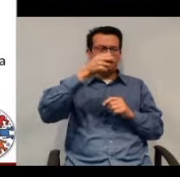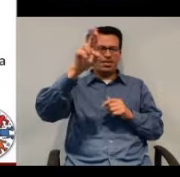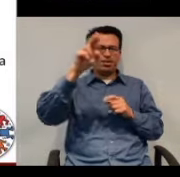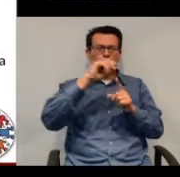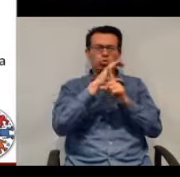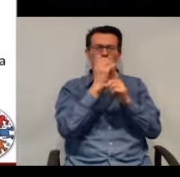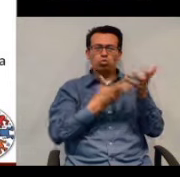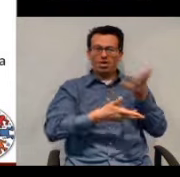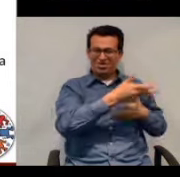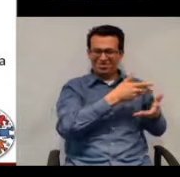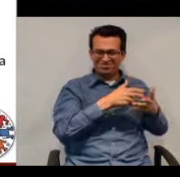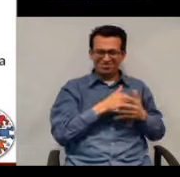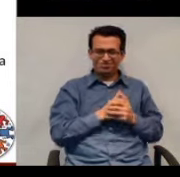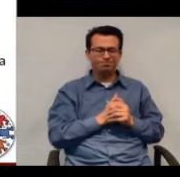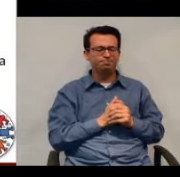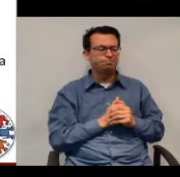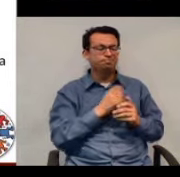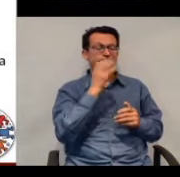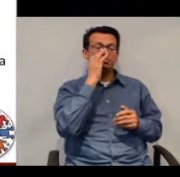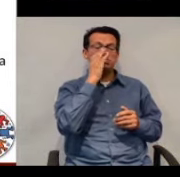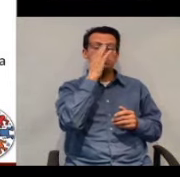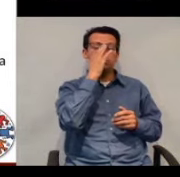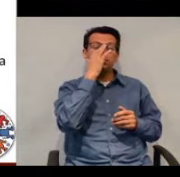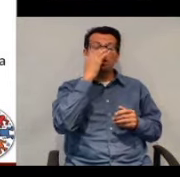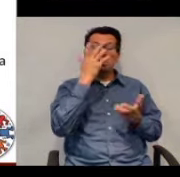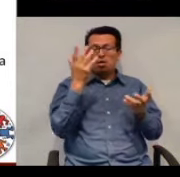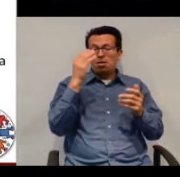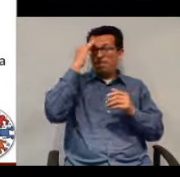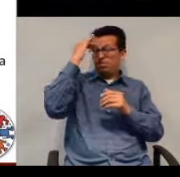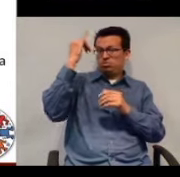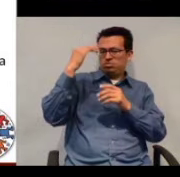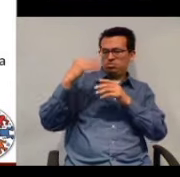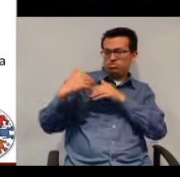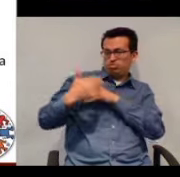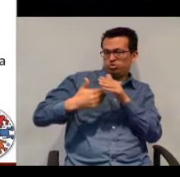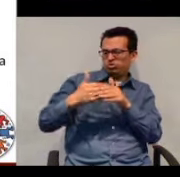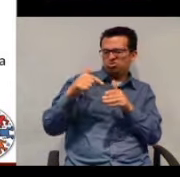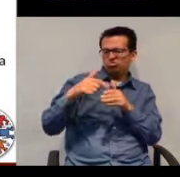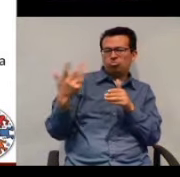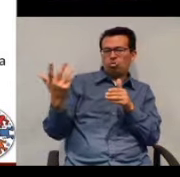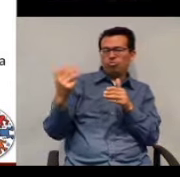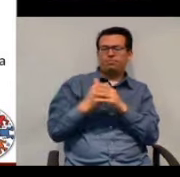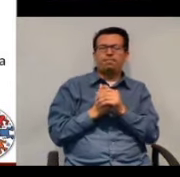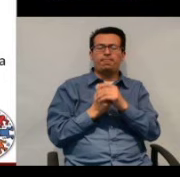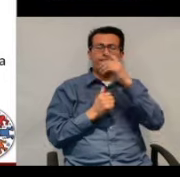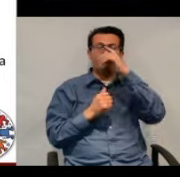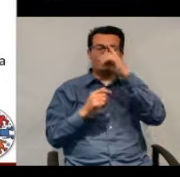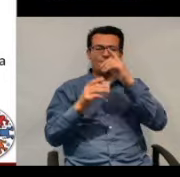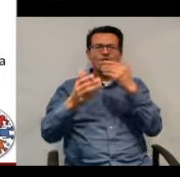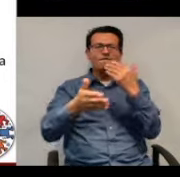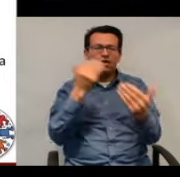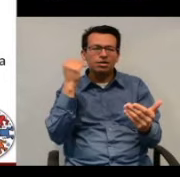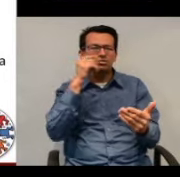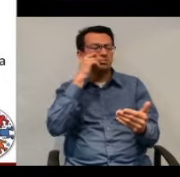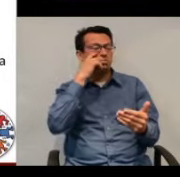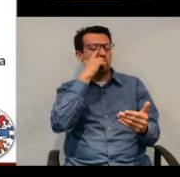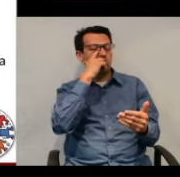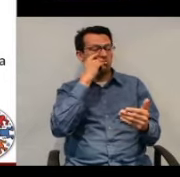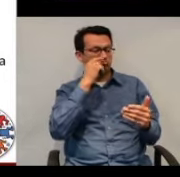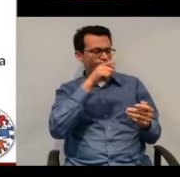Algunas características de los procesos académicos podrían ser el facilitar la flexibilización y las reformas curriculares,